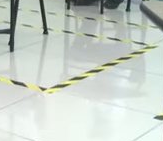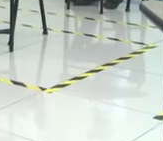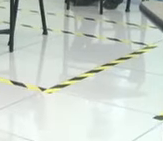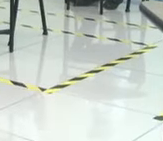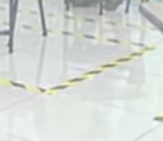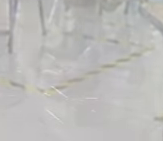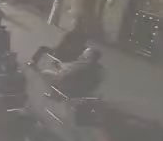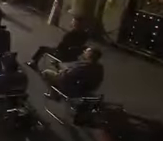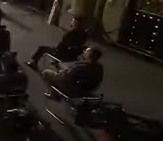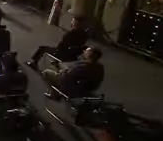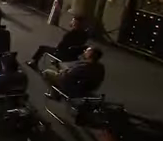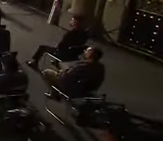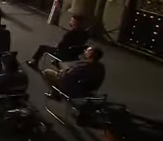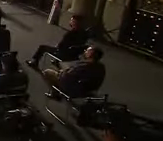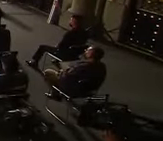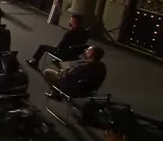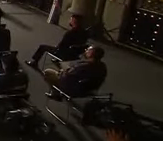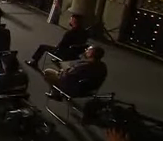aulas.